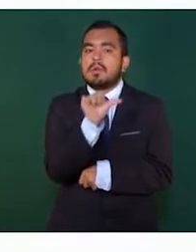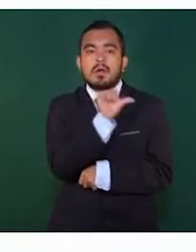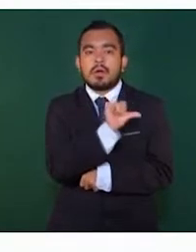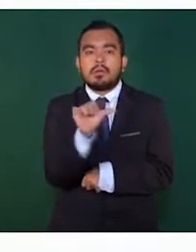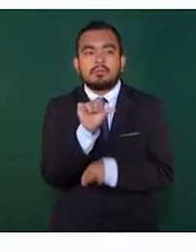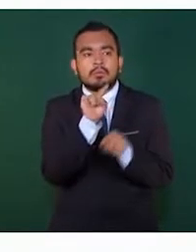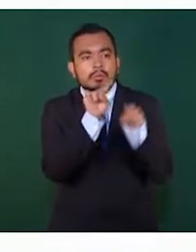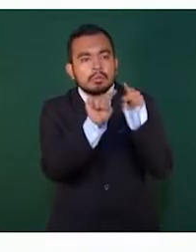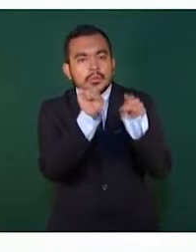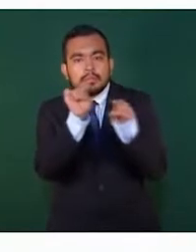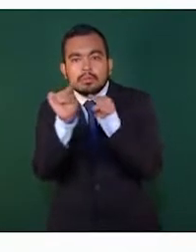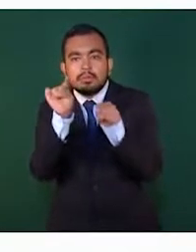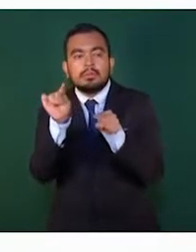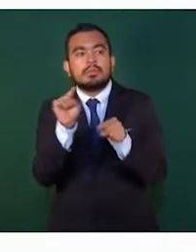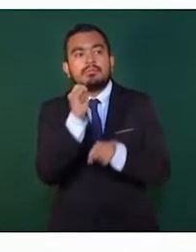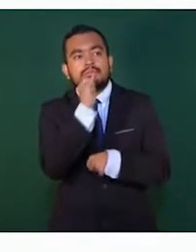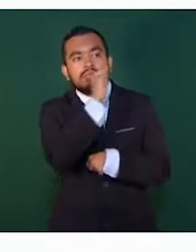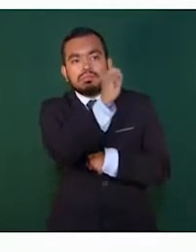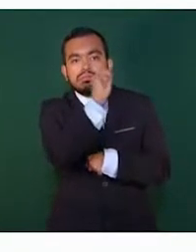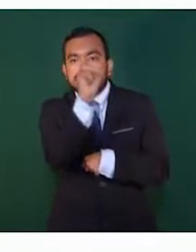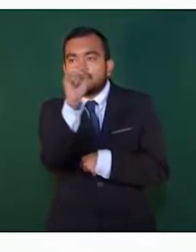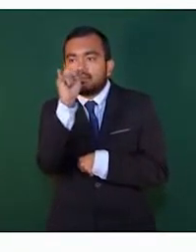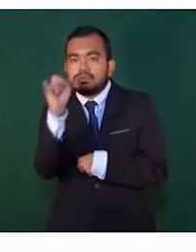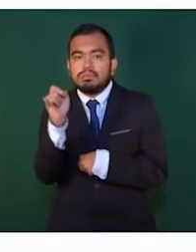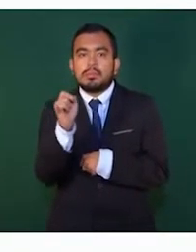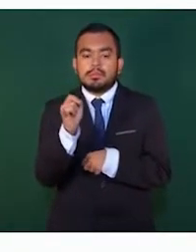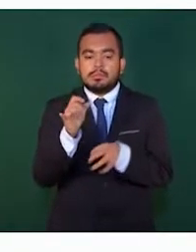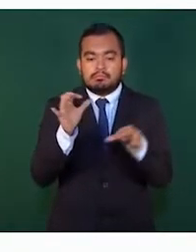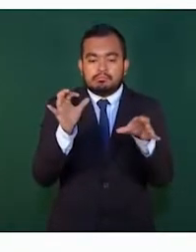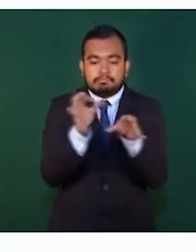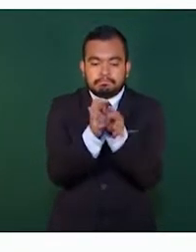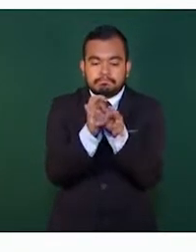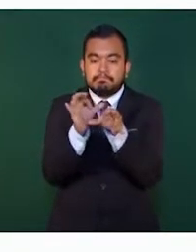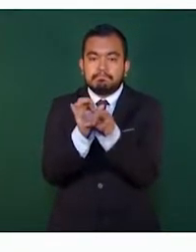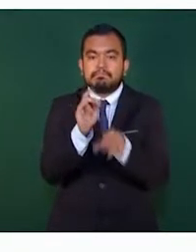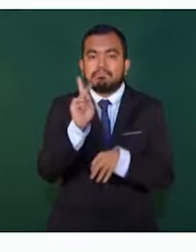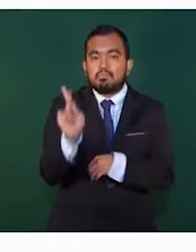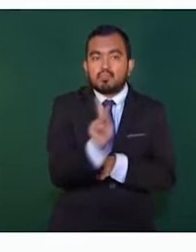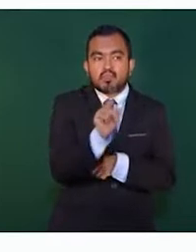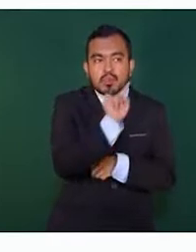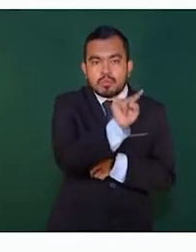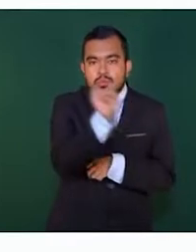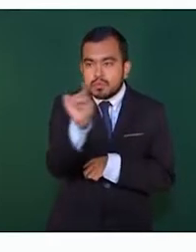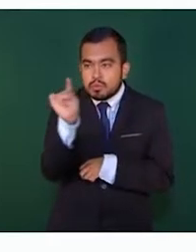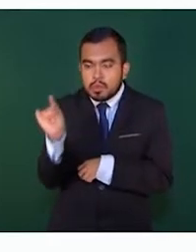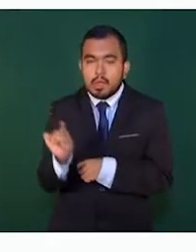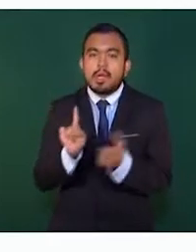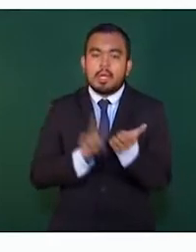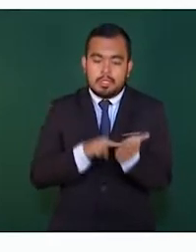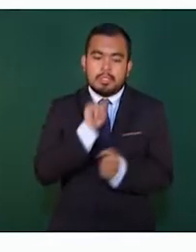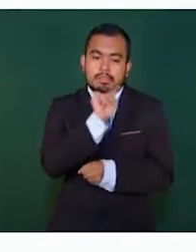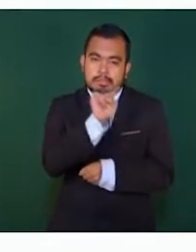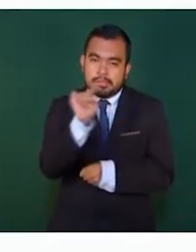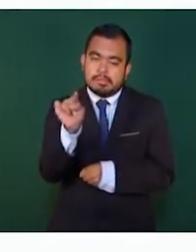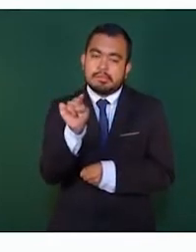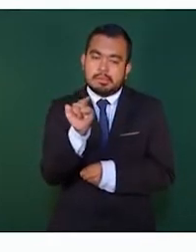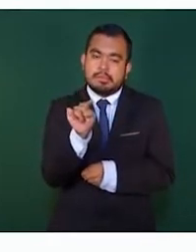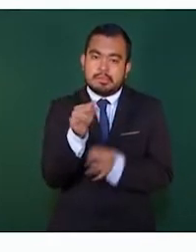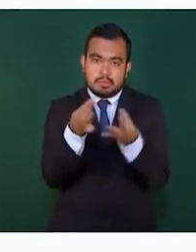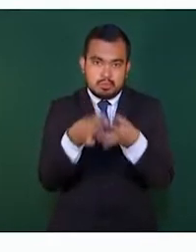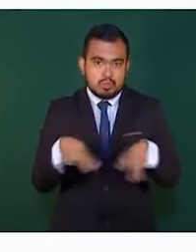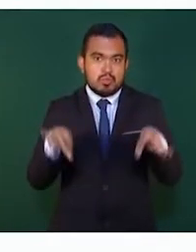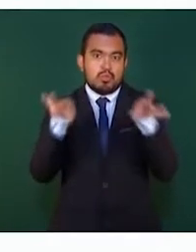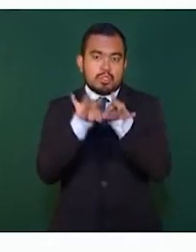las poblaciones dispersas de muy pequeño tamaño, que en este momento es la expansión más importante